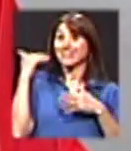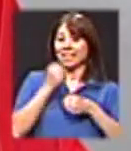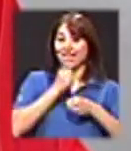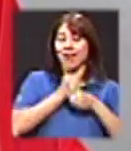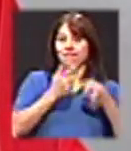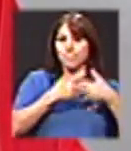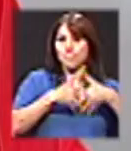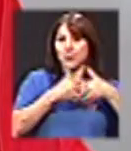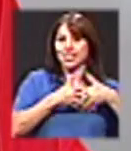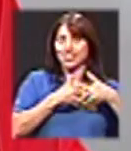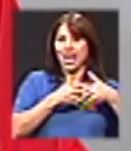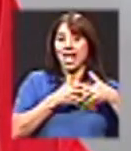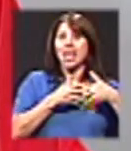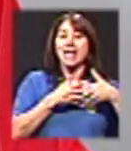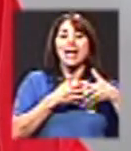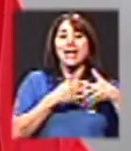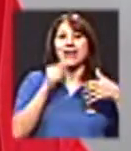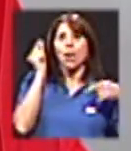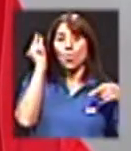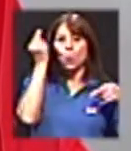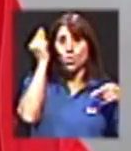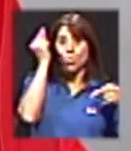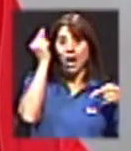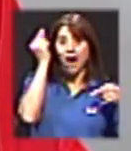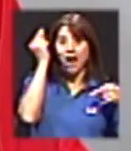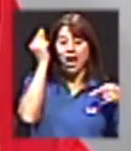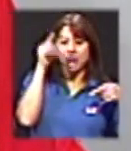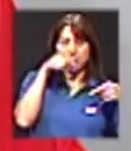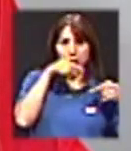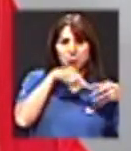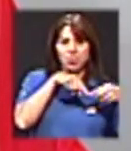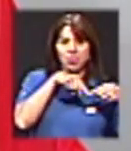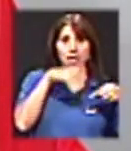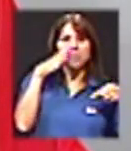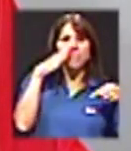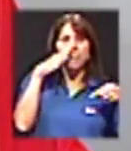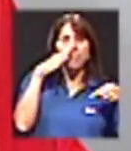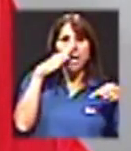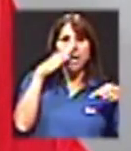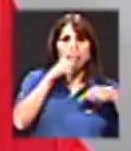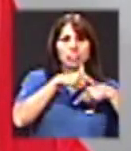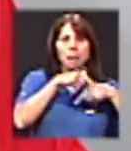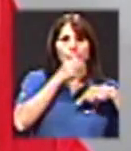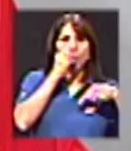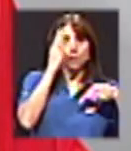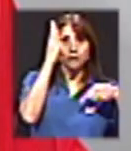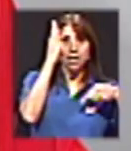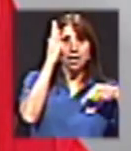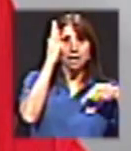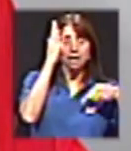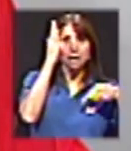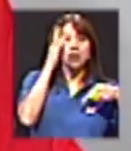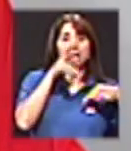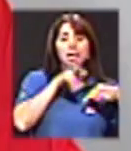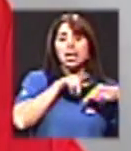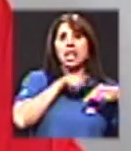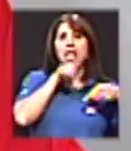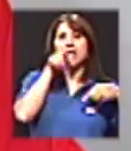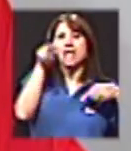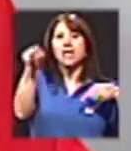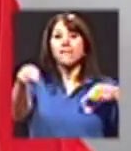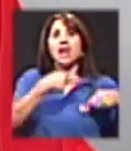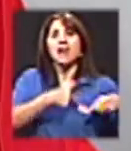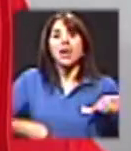puente de La Uruca, quedaba la empresa y mi mamá duraba 7 minutos llegando a Heredia en aquel momento, entonces por eso iba a